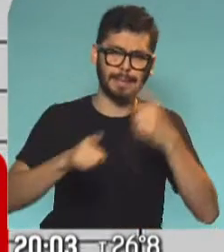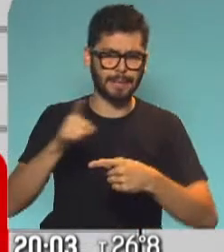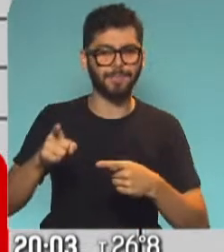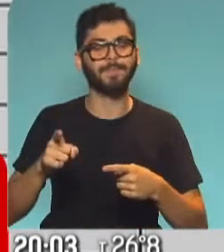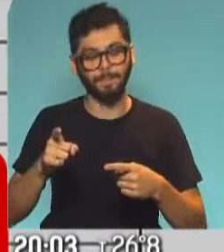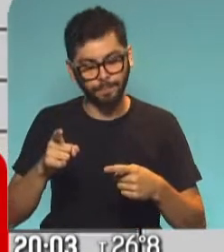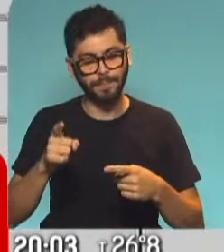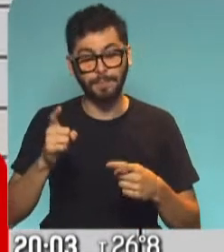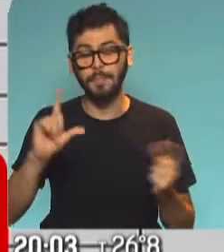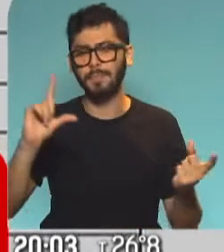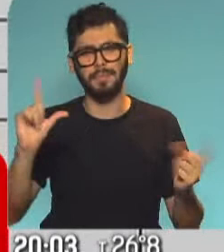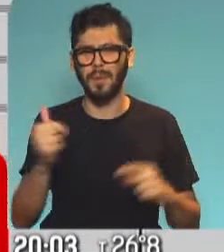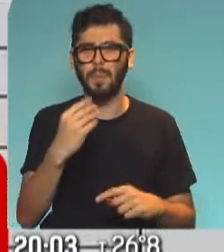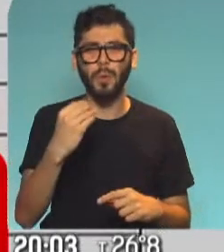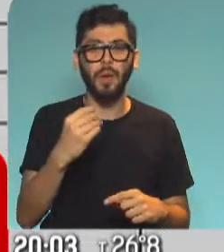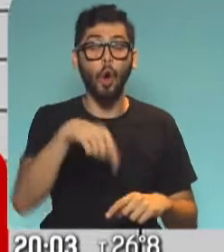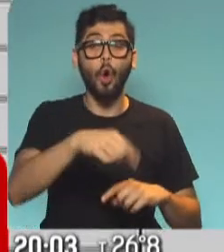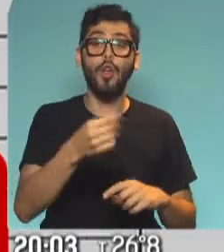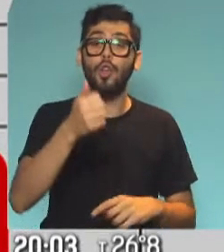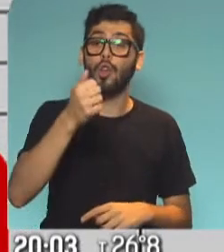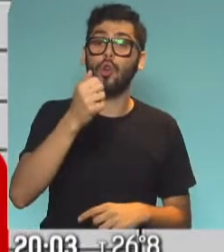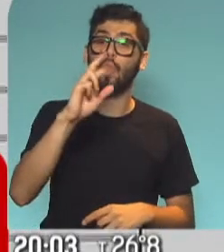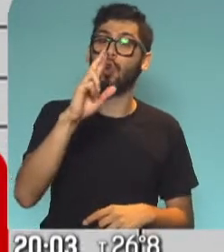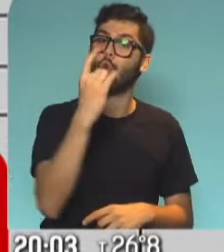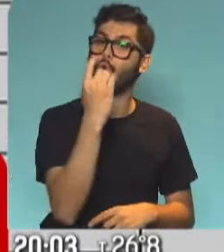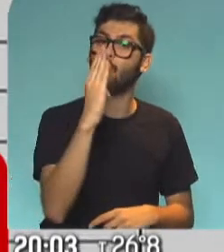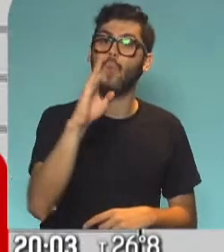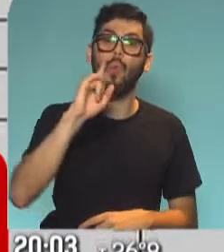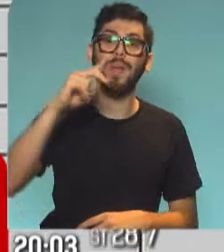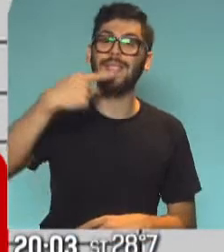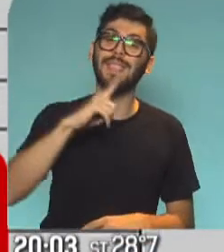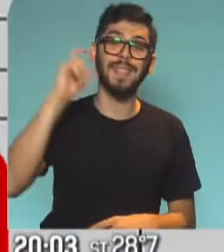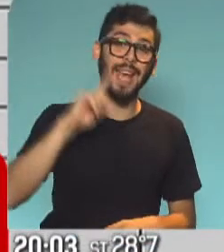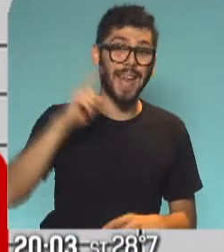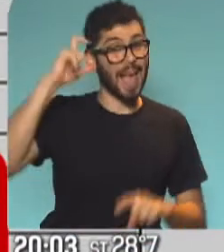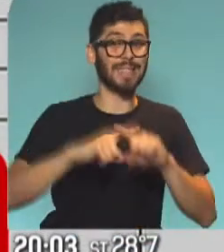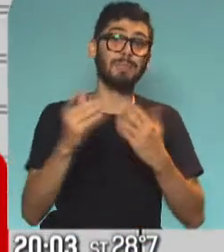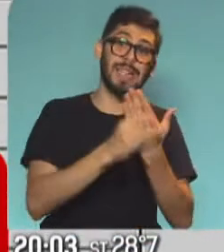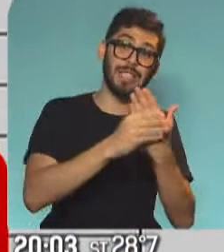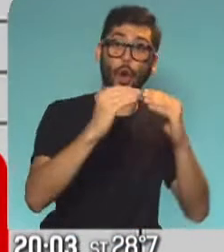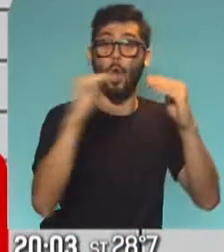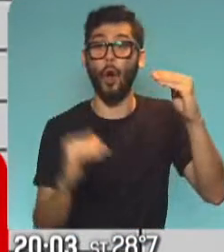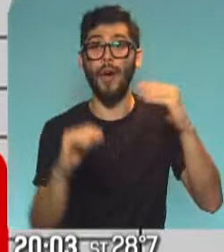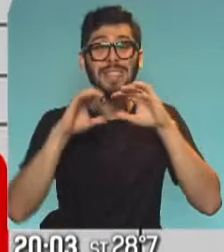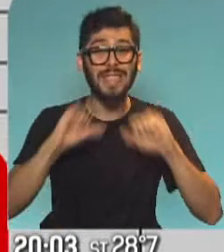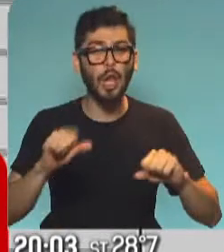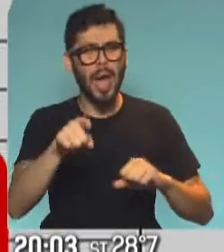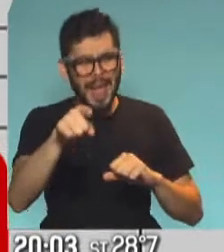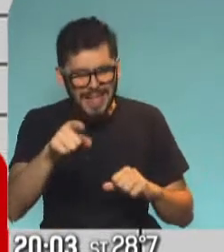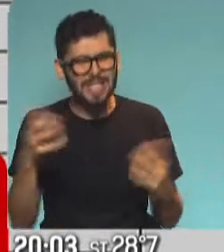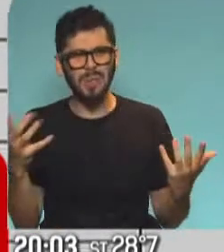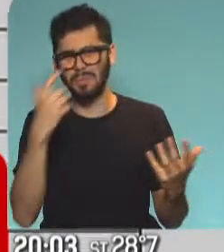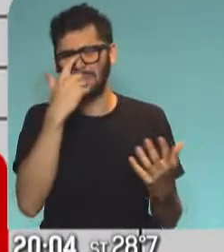entre quienes salieron a hablar el día de hoy, por ejemplo, habló Adolfo Rubinstein, exministro después degradado a secretario de Salud. Ese es el punto. Es el